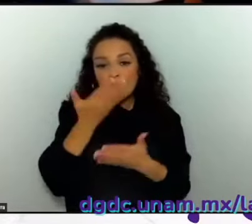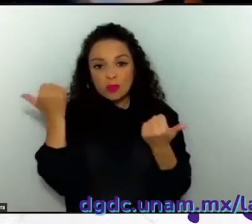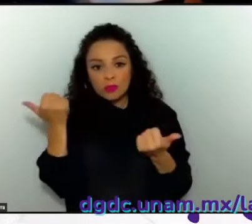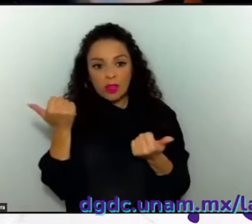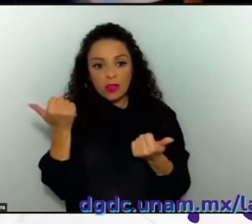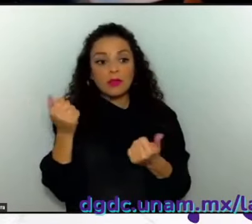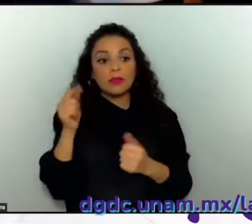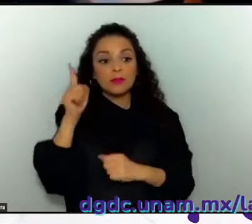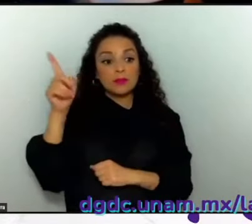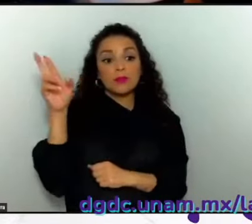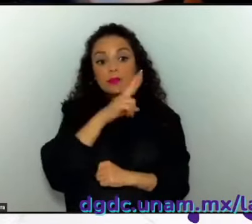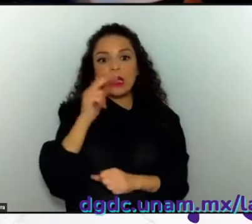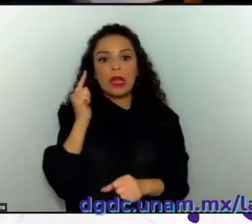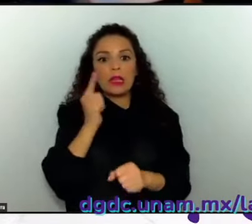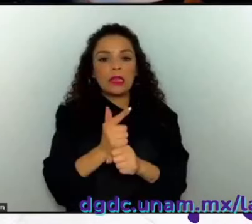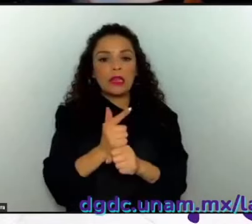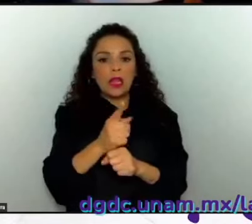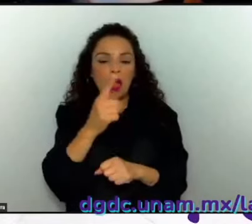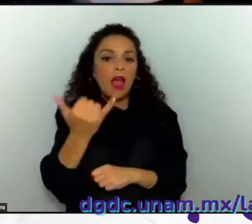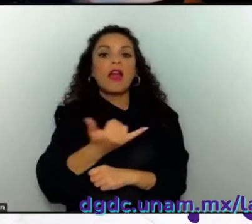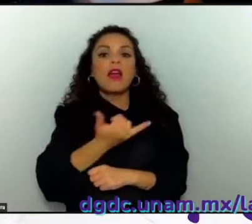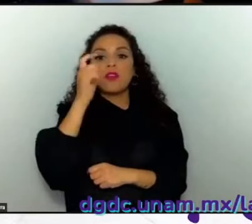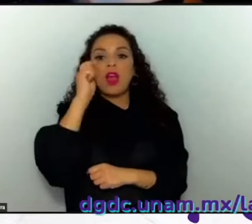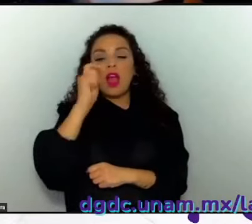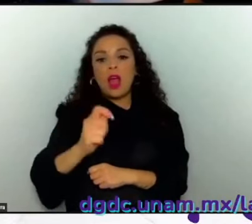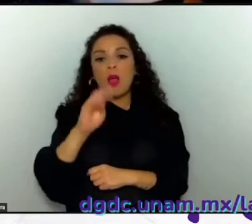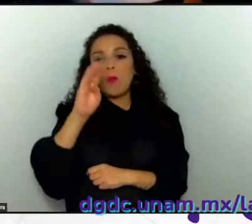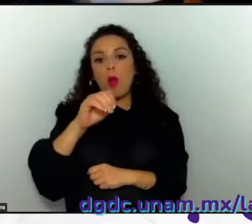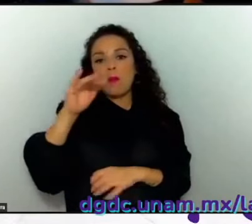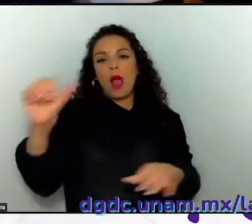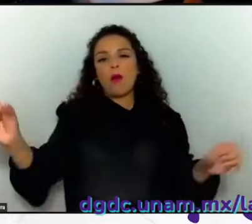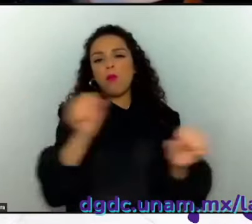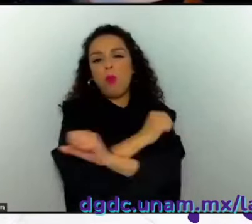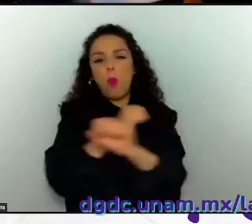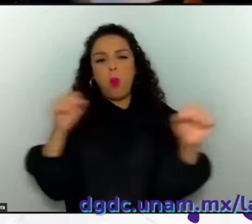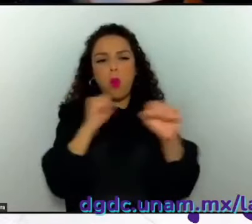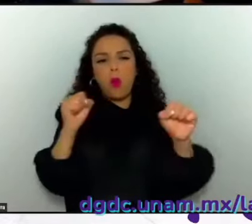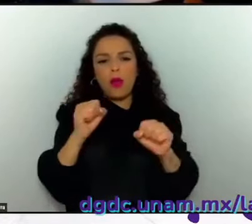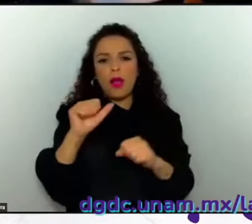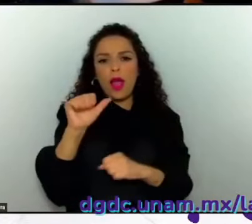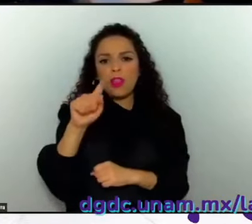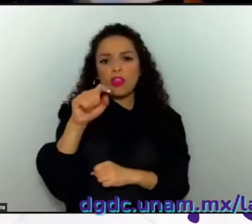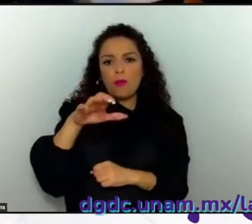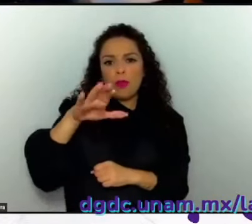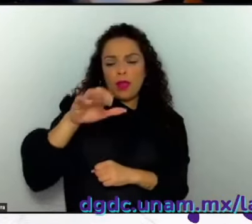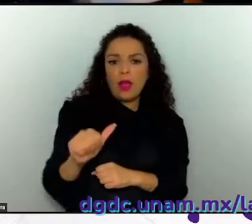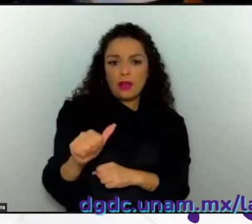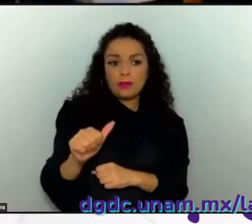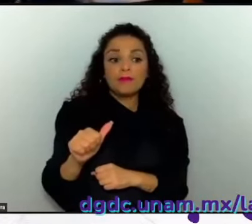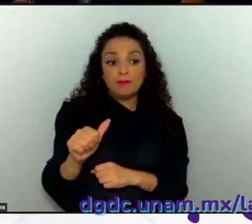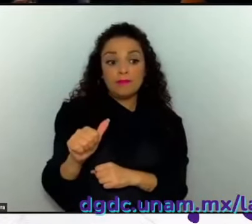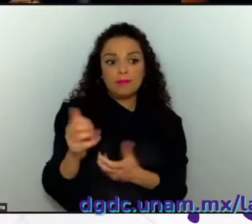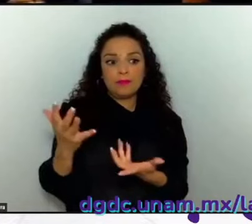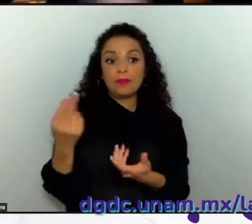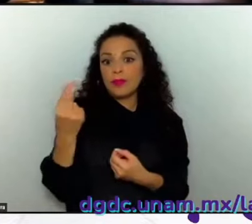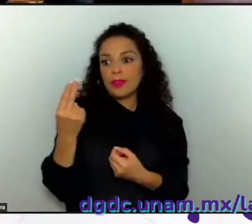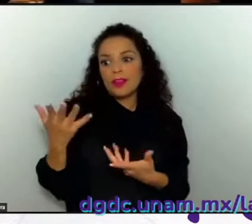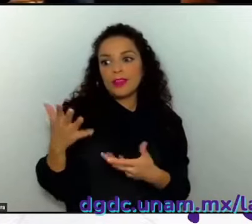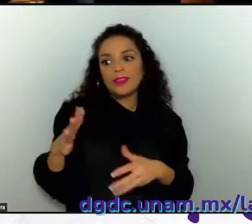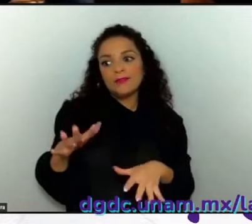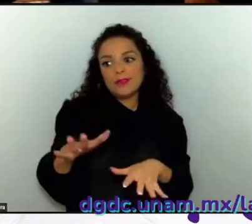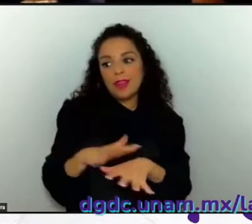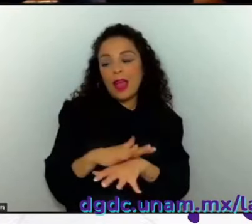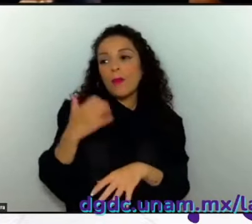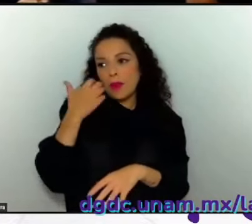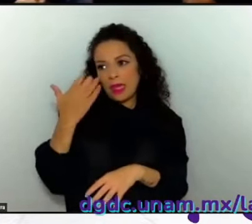cuenta de que esto era un error cuando explotó la bomba atómica americana, dijeron más nos vale ponernos a estudiar esto porque si no nos van a ganar y eventualmente la